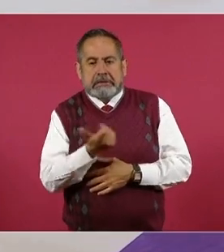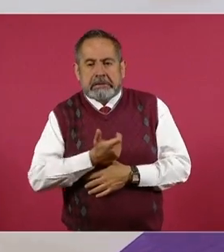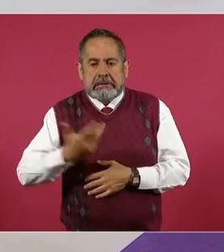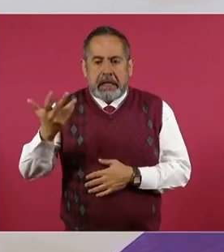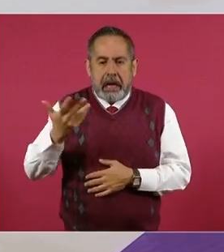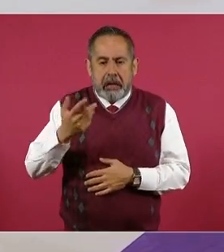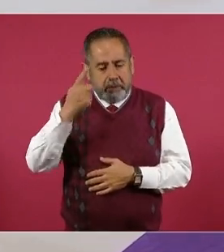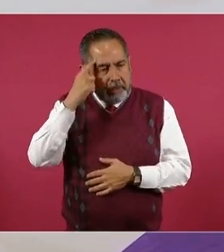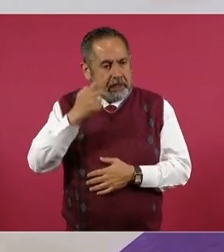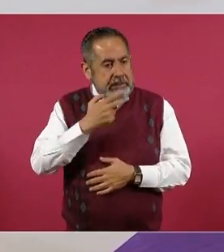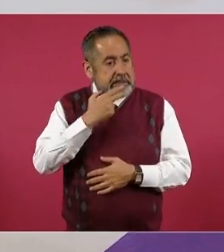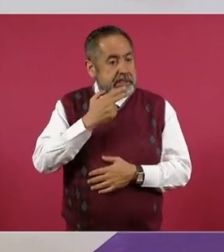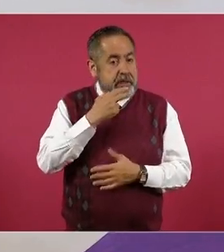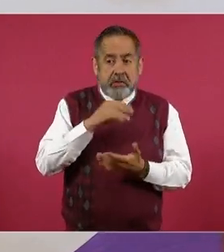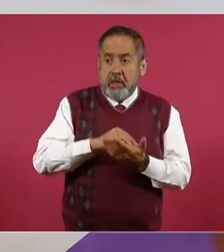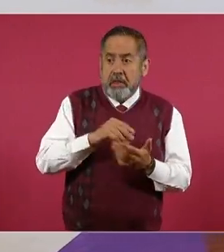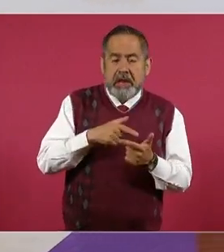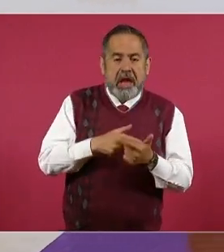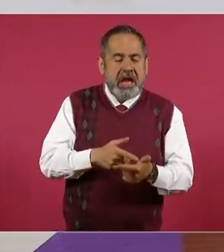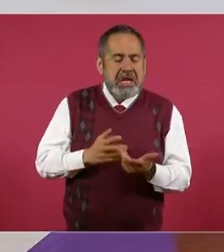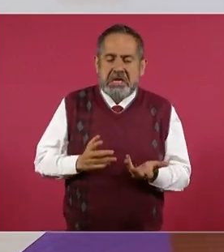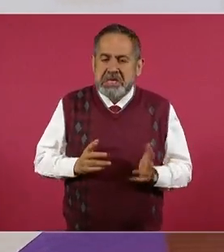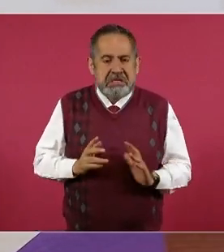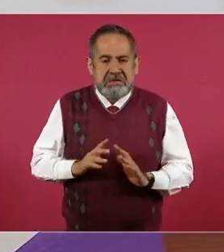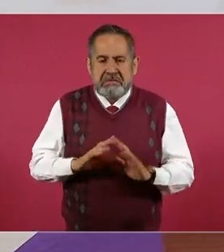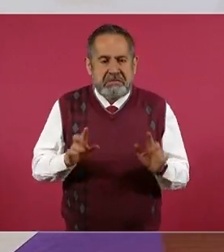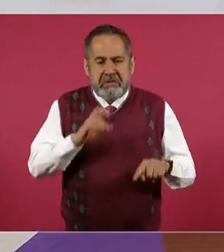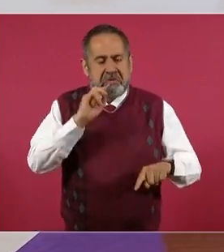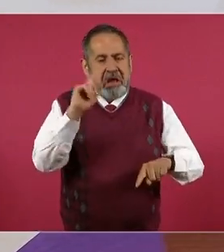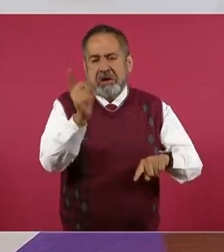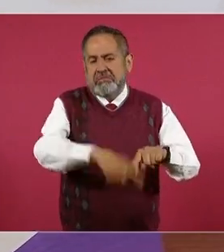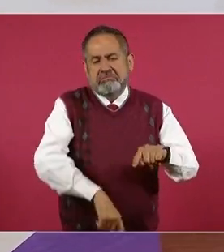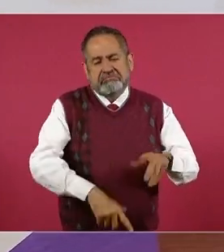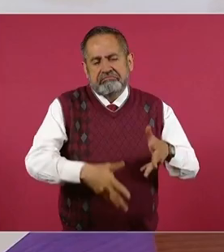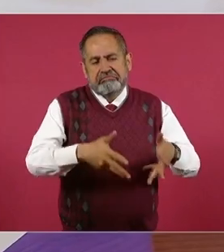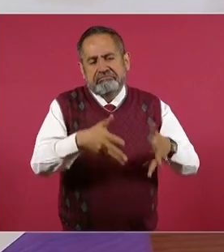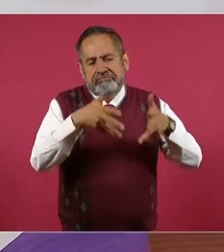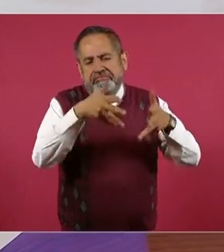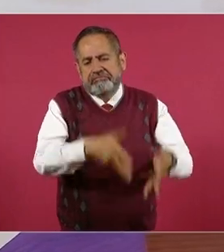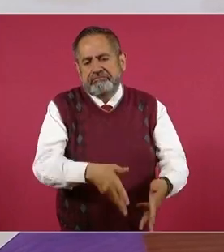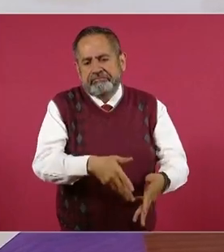servicio activo de la Armada, por lo cual se decidió darlas de baja y